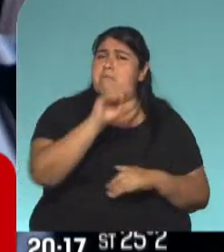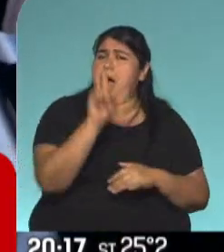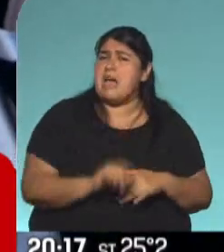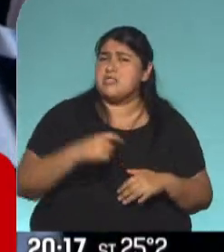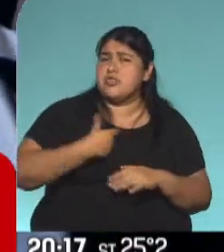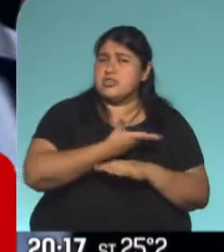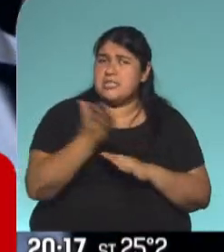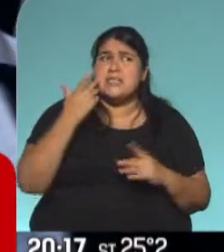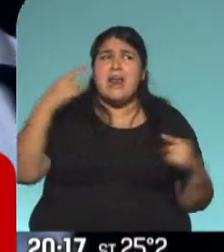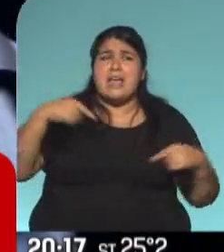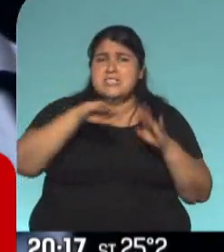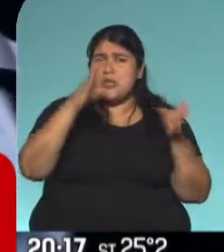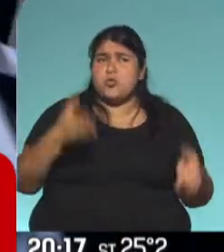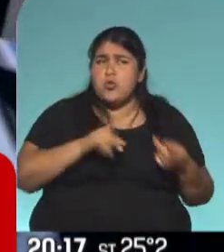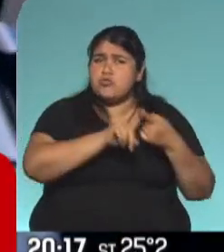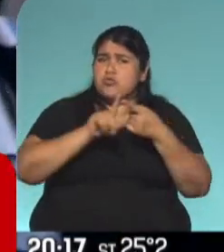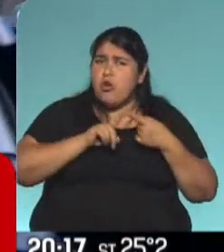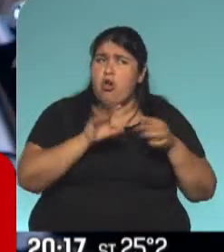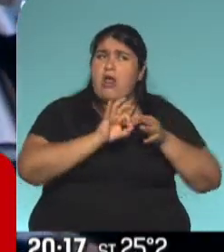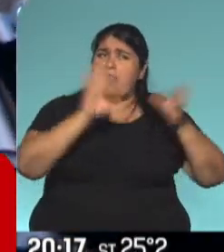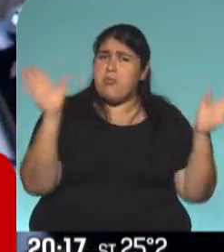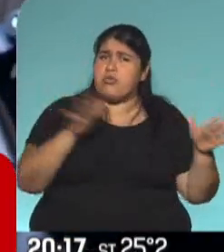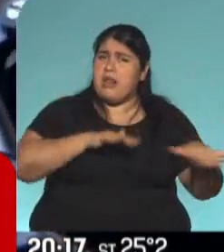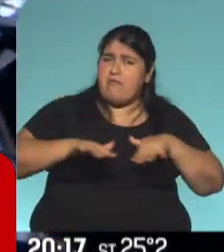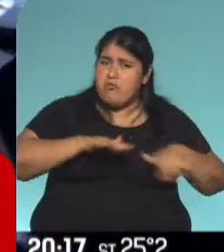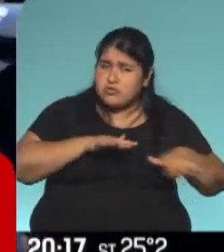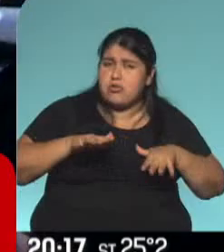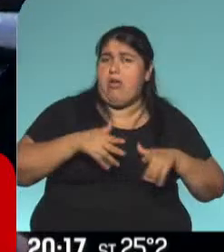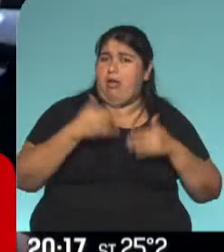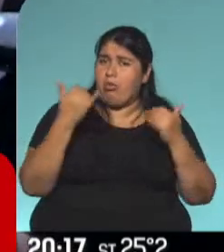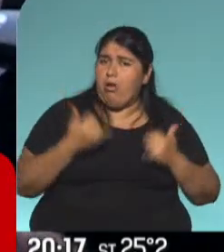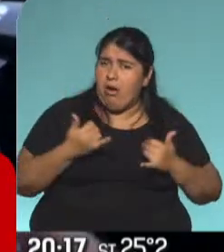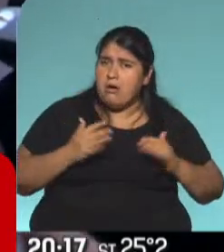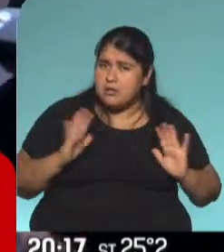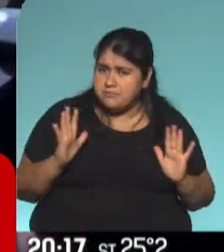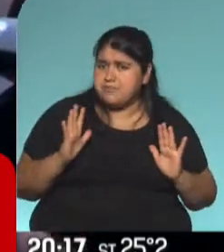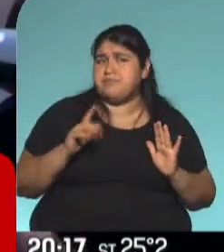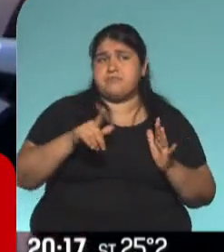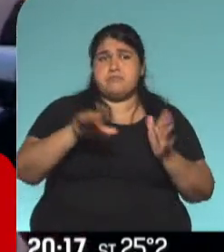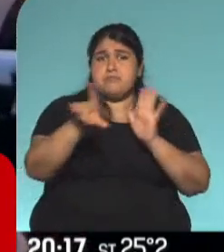las instituciones democrática funcionando totalmente,